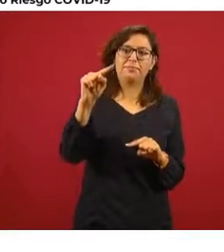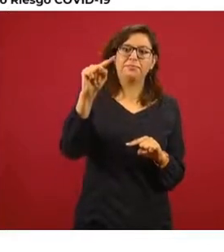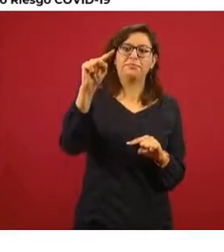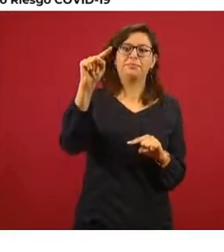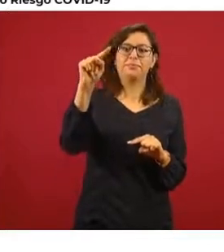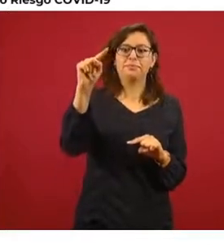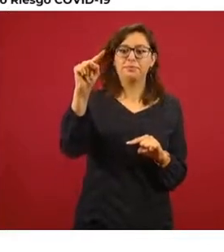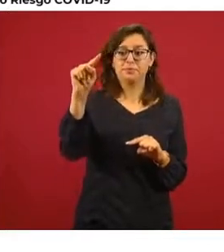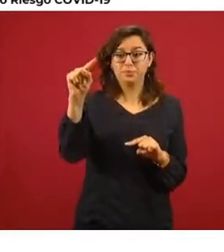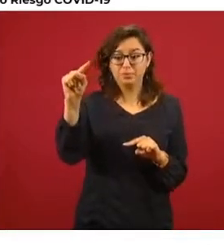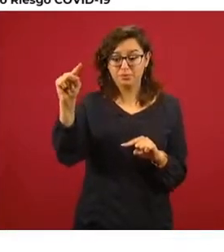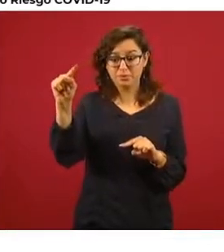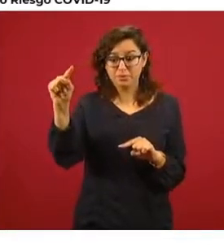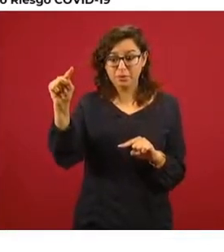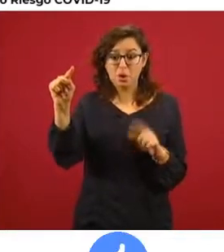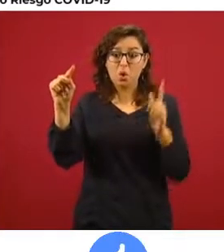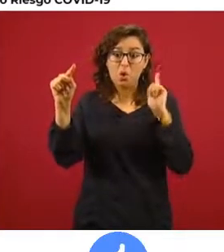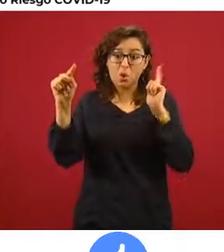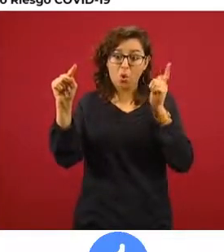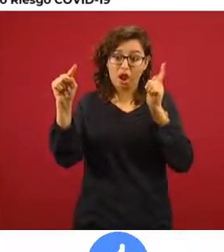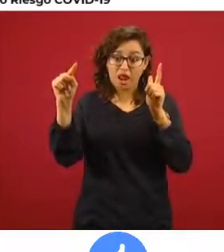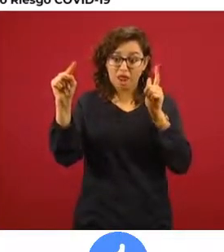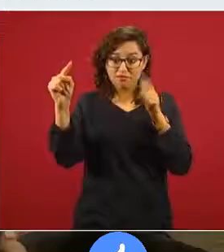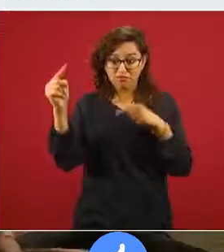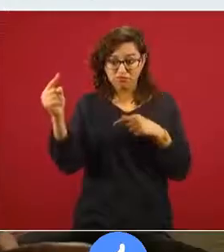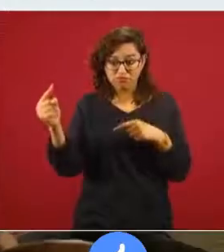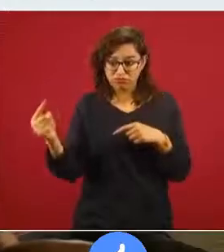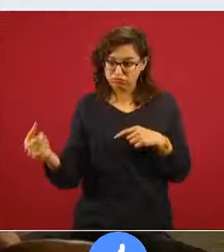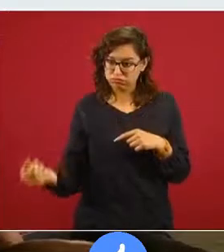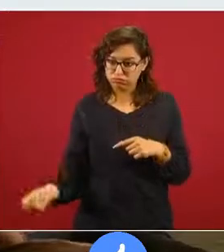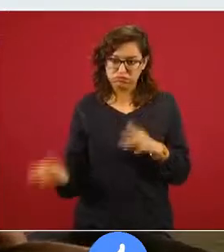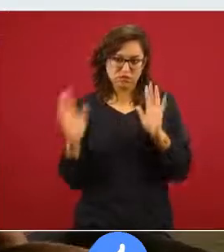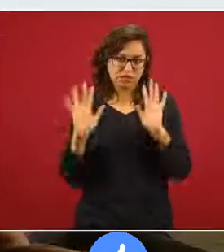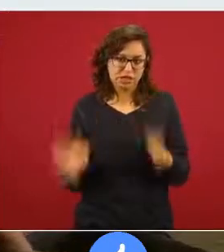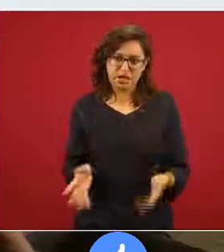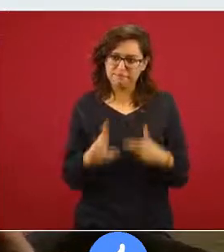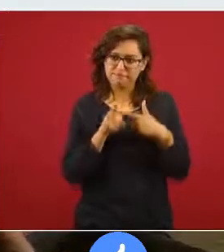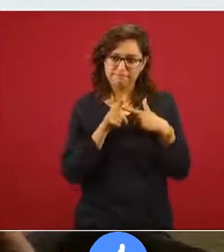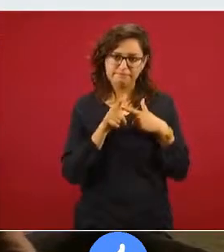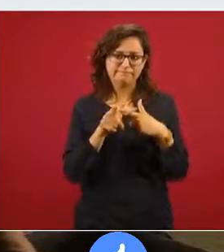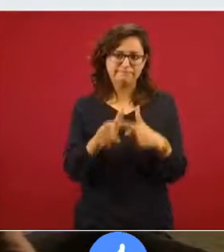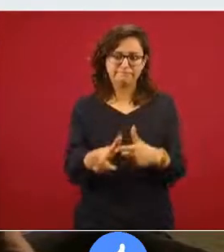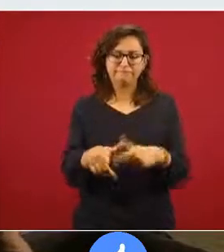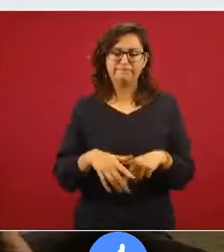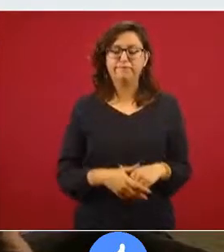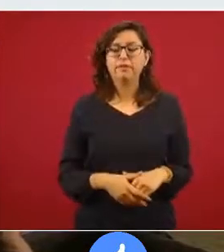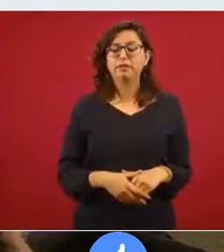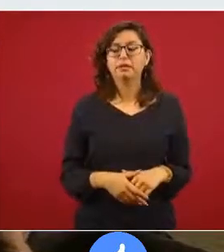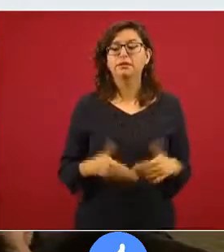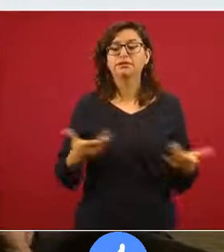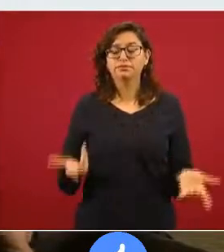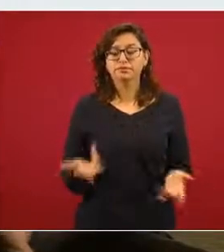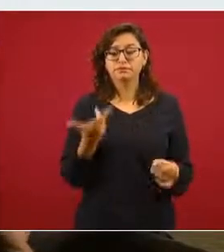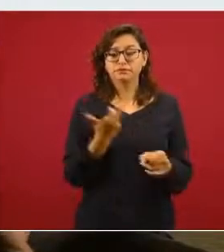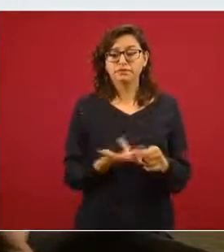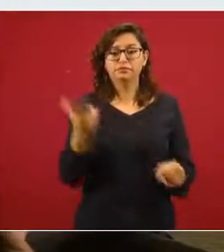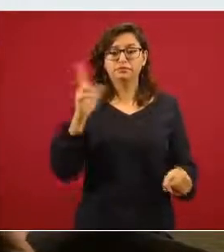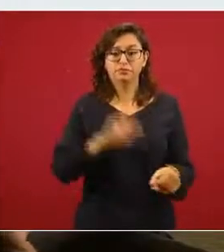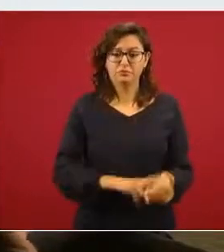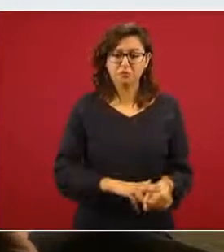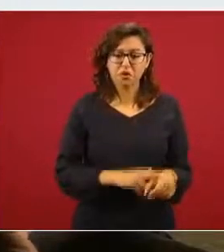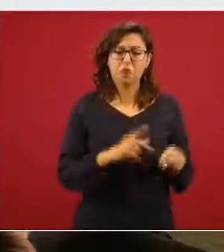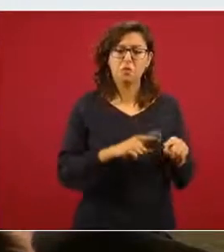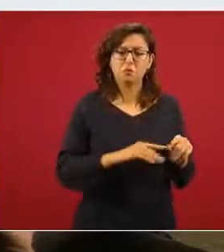descenso, ojalá entre ya en un periodo de descenso. La siguiente. La ocupación hospitalaria gruesamente ha aumentado en